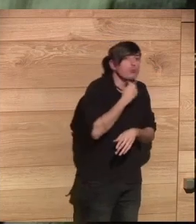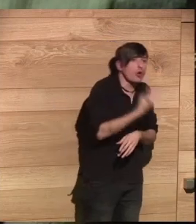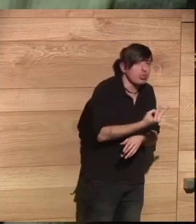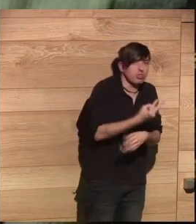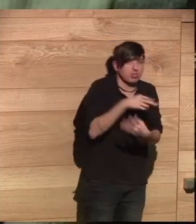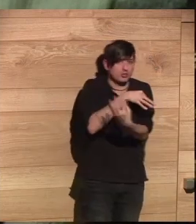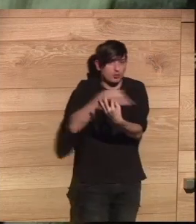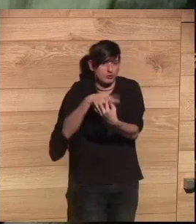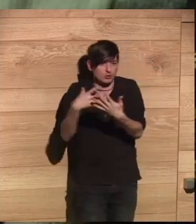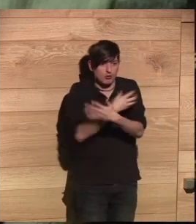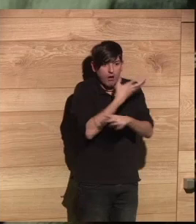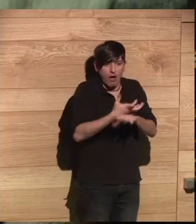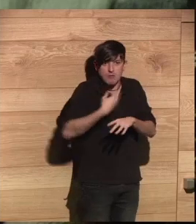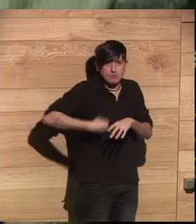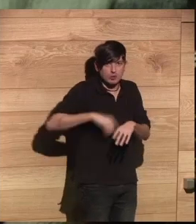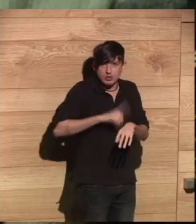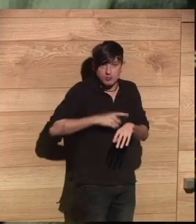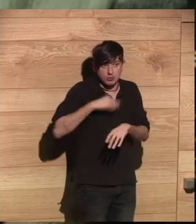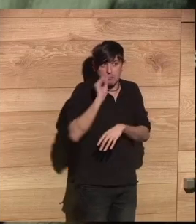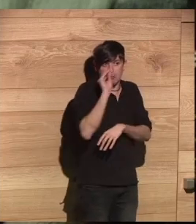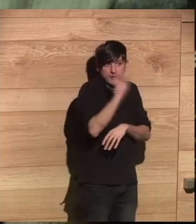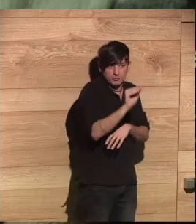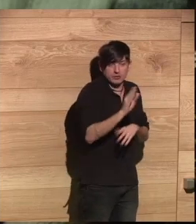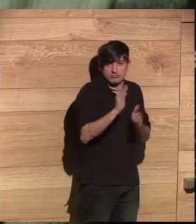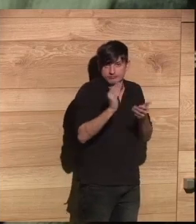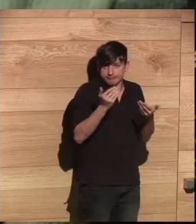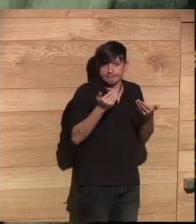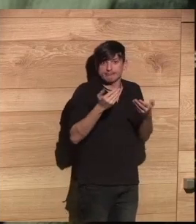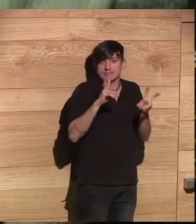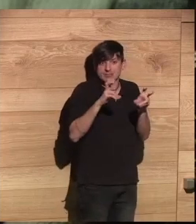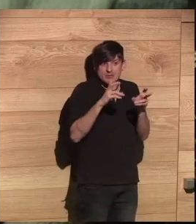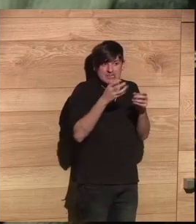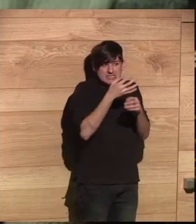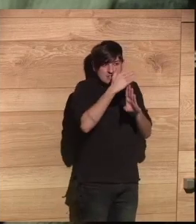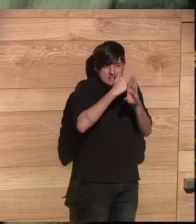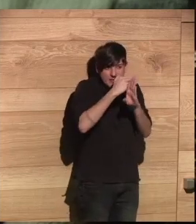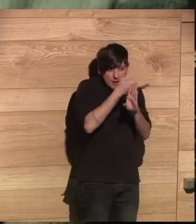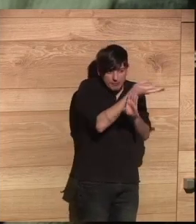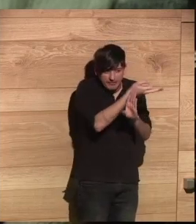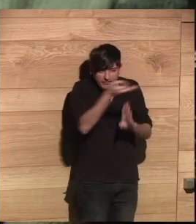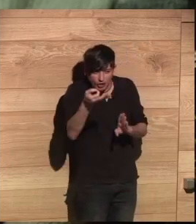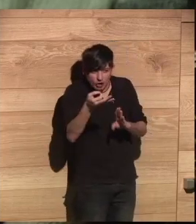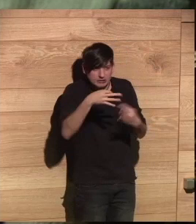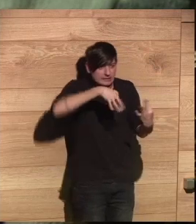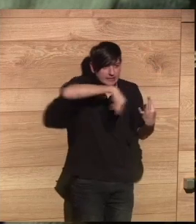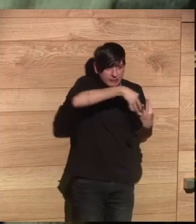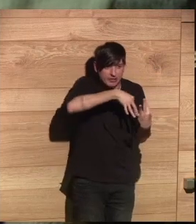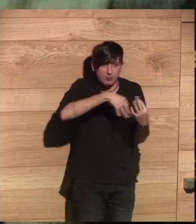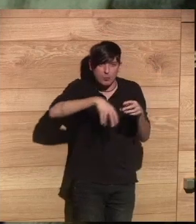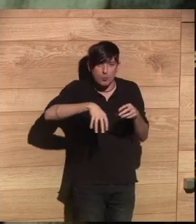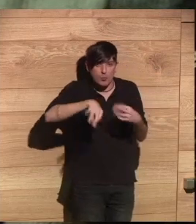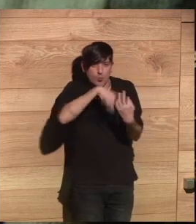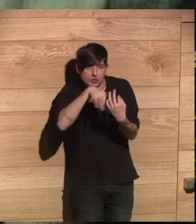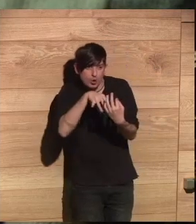la instrumentación, ¿verdad? Sí. Bueno, pues mi pregunta iba un poco en la línea del nivel de perfección que tienen que tener los intérpretes, tanto los